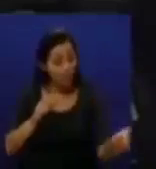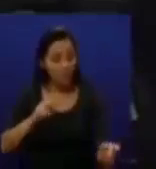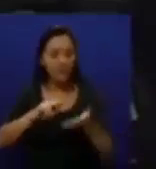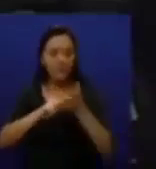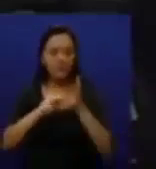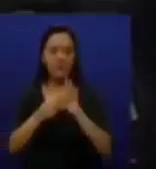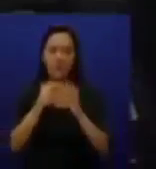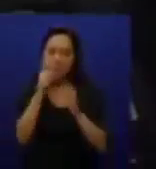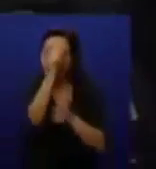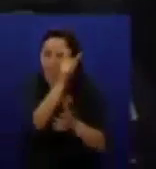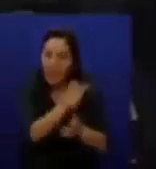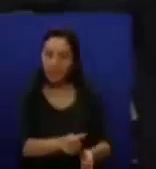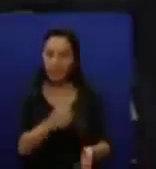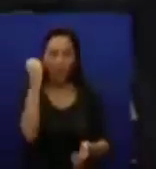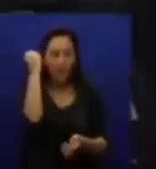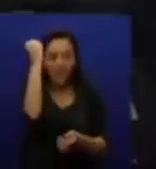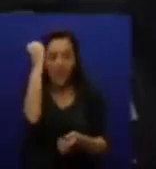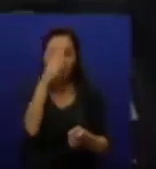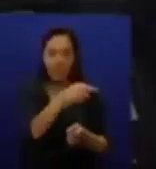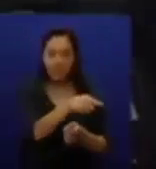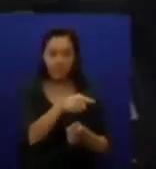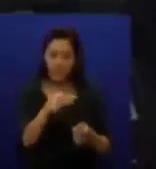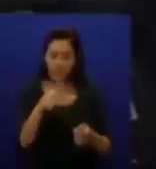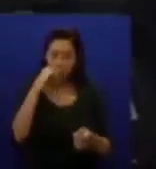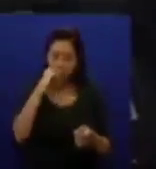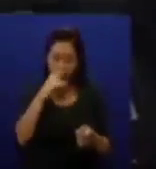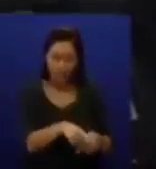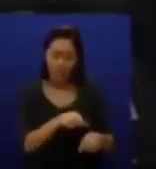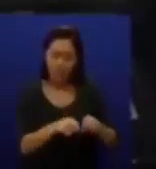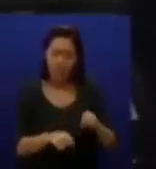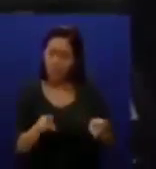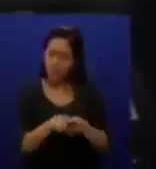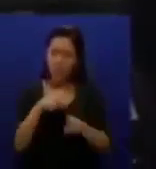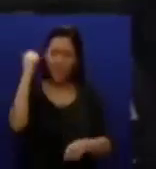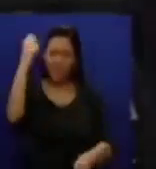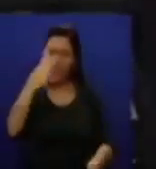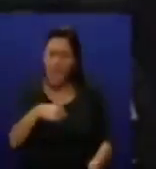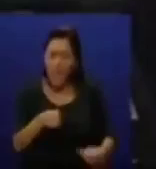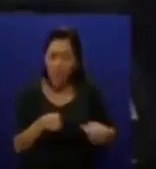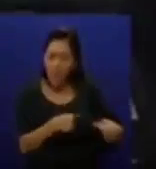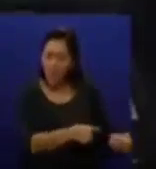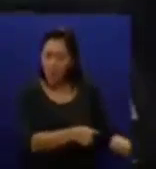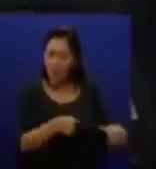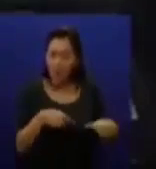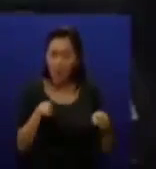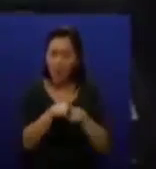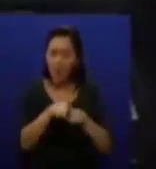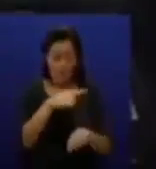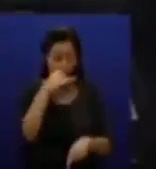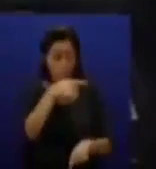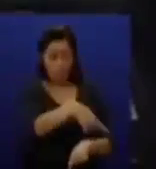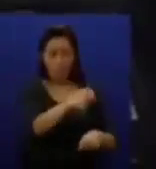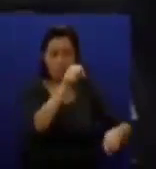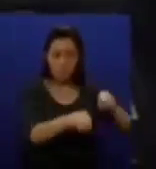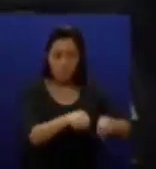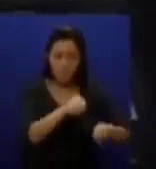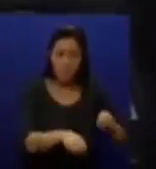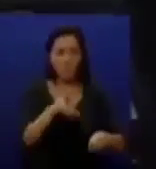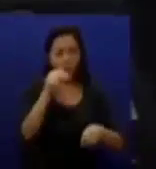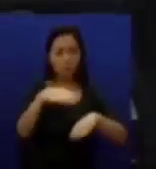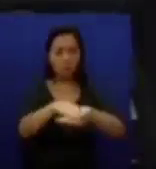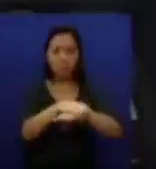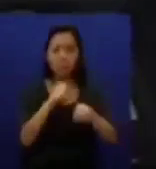oligarquías. No entienden que ese niño tiene igual derecho que sus hijos. No, ese niño sí tiene que dedicarse a betunar, a no ir a la escuela, a no tener